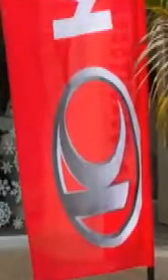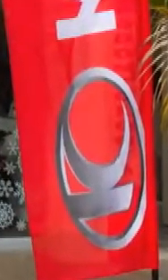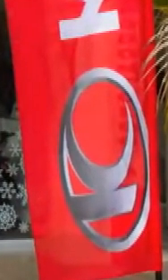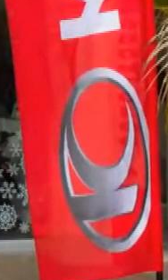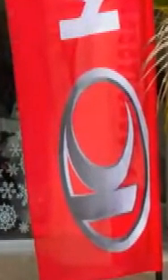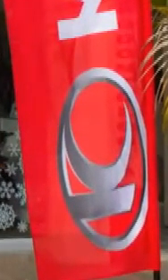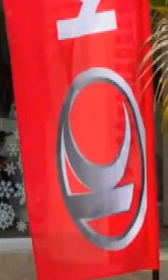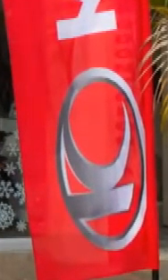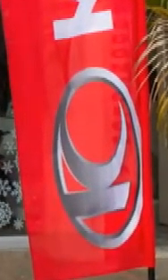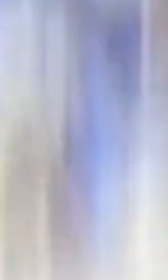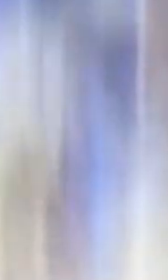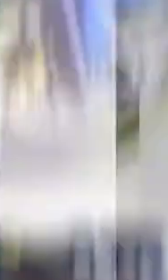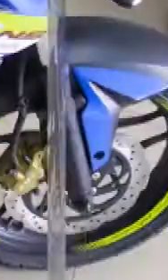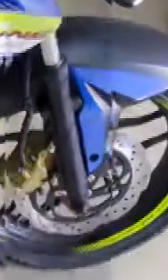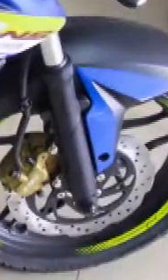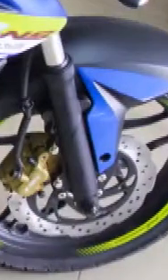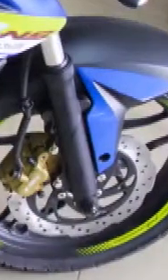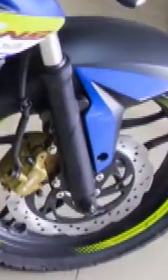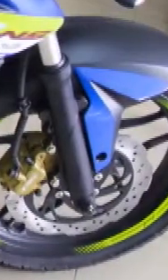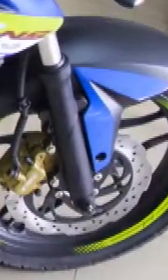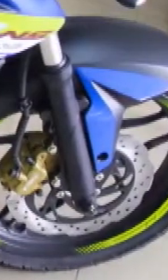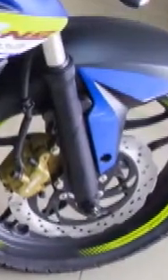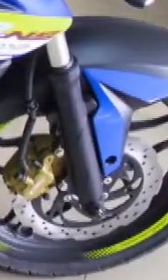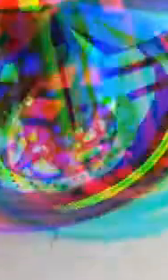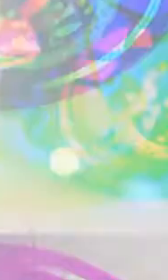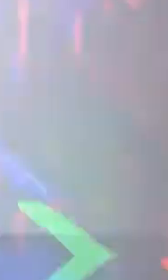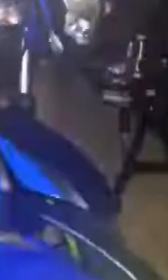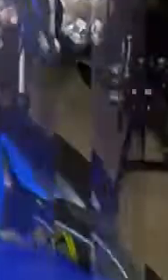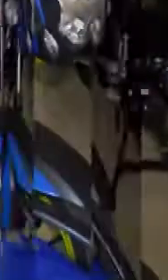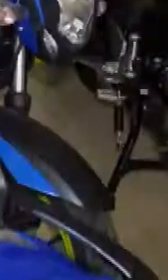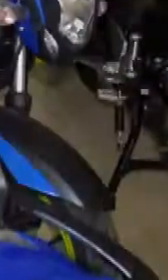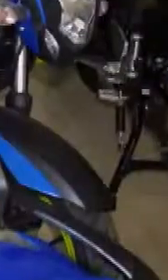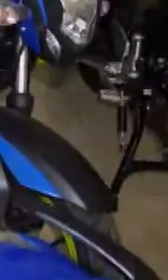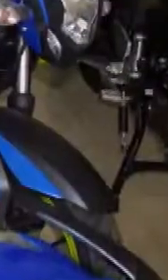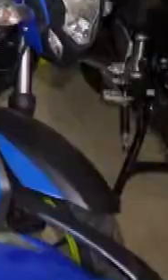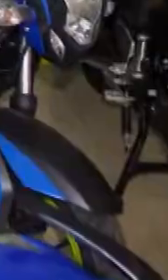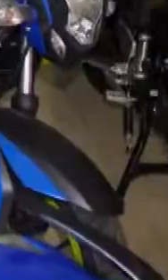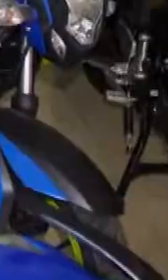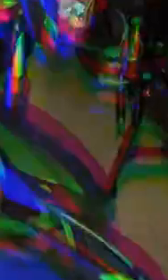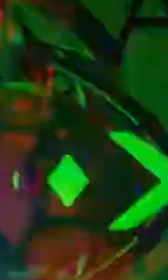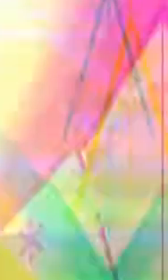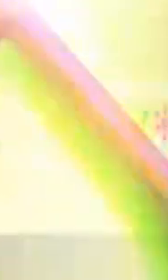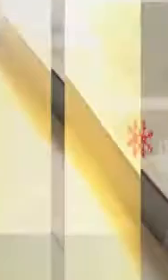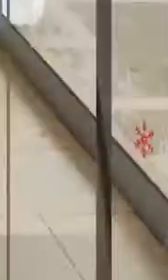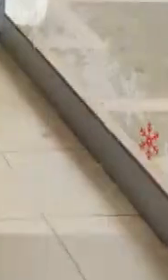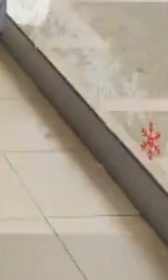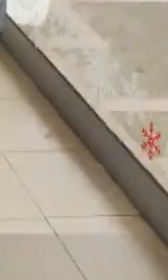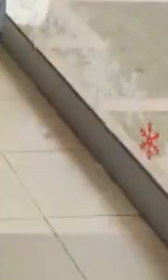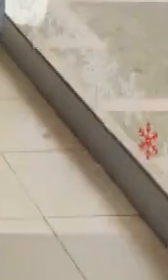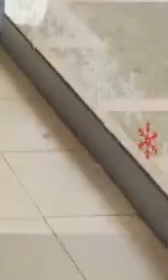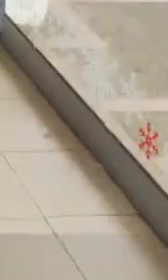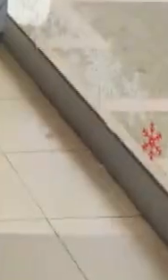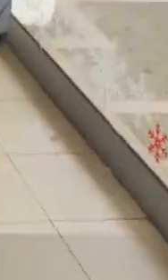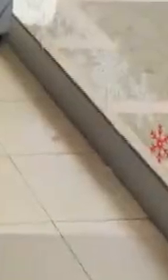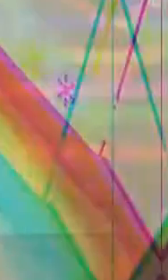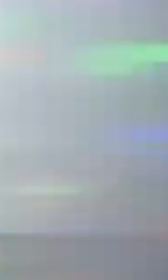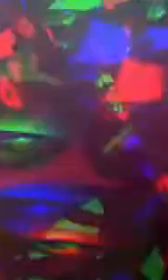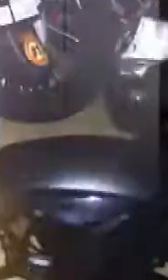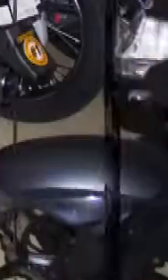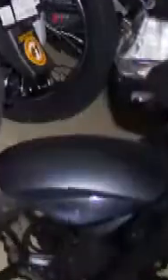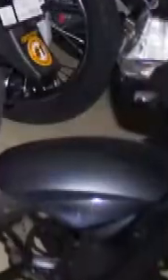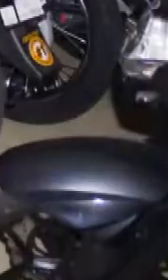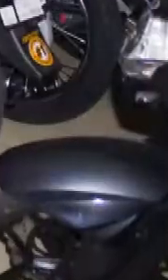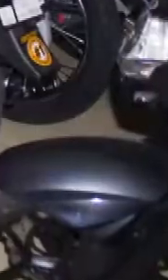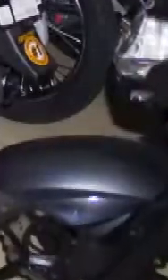Estrene moto con Comultrasan Motos. Tenemos planes de pago de hasta 3 años de plazo y la cuota de financiación más barata. Llévese la moto